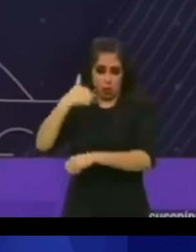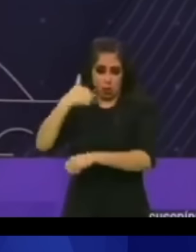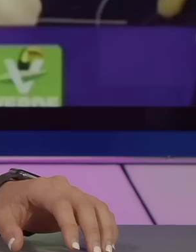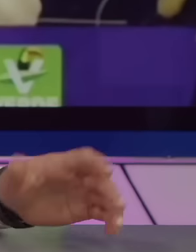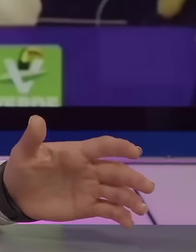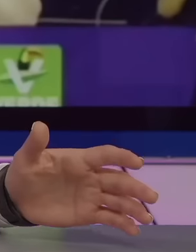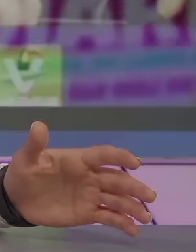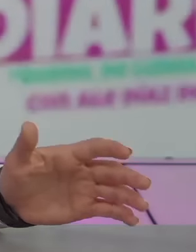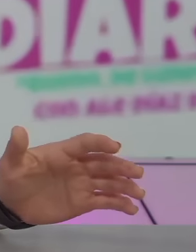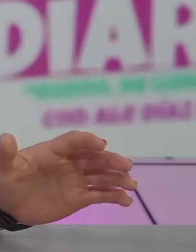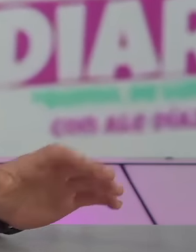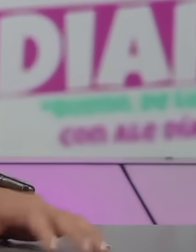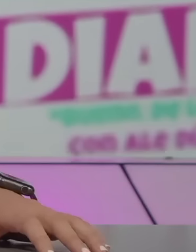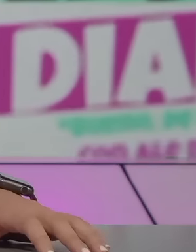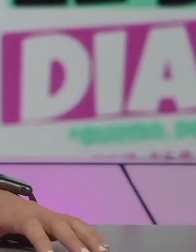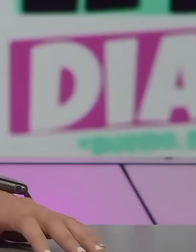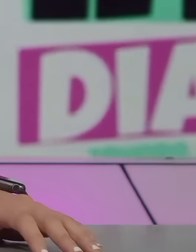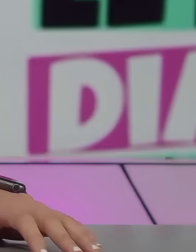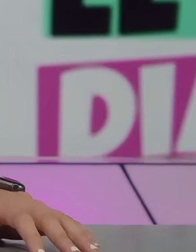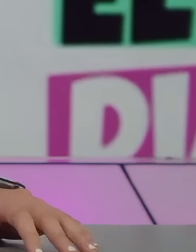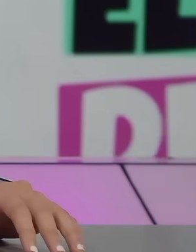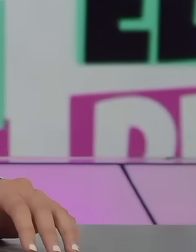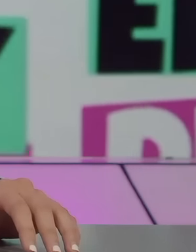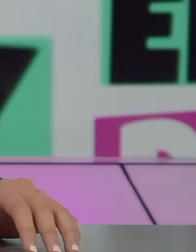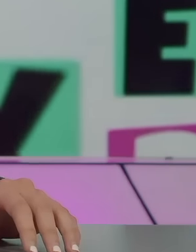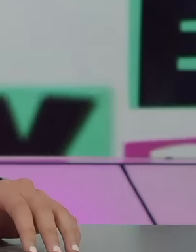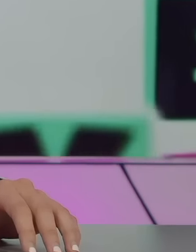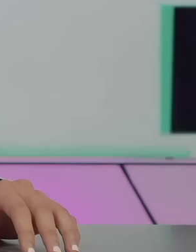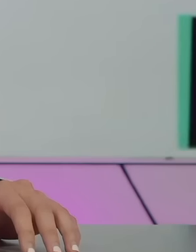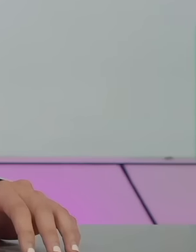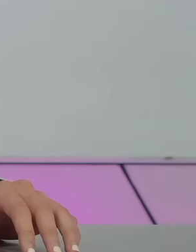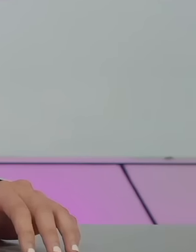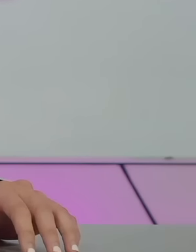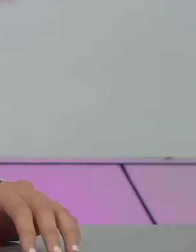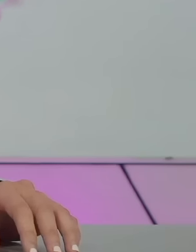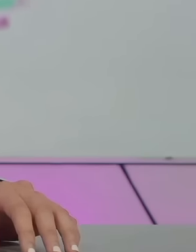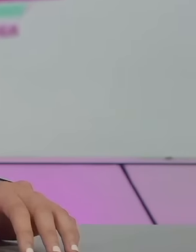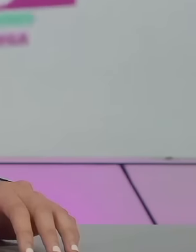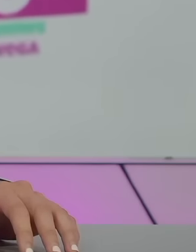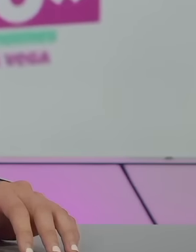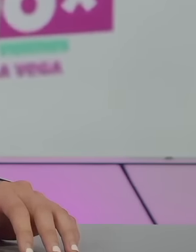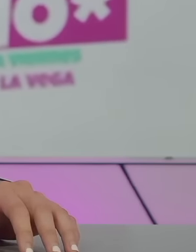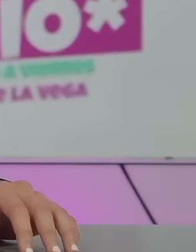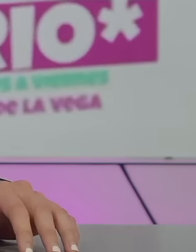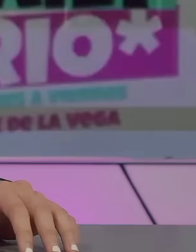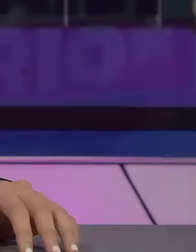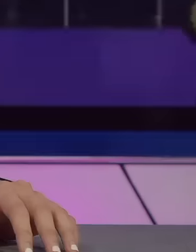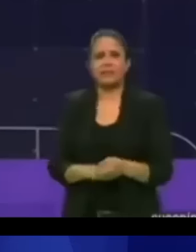transparencia en tanto chertorivski presentó propuestas y evitó meterse en peleas y hasta ironizó sacando unas